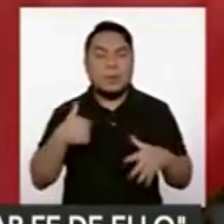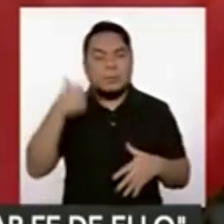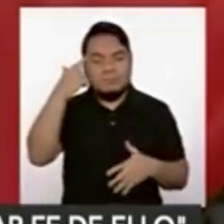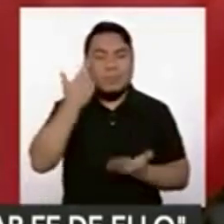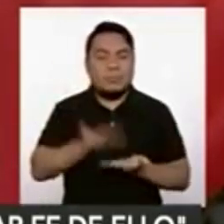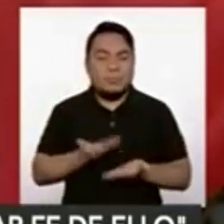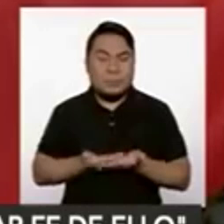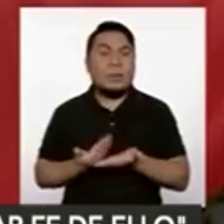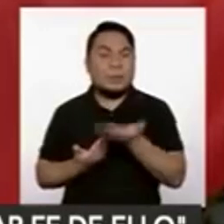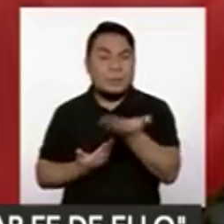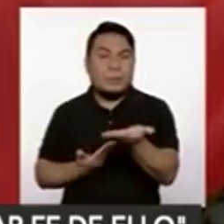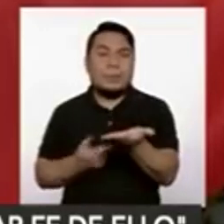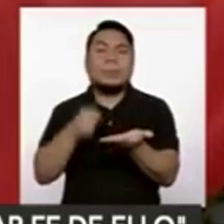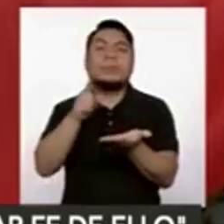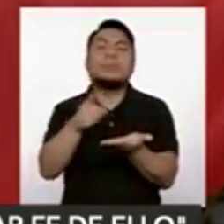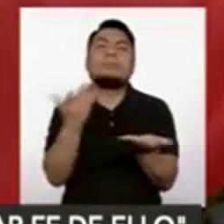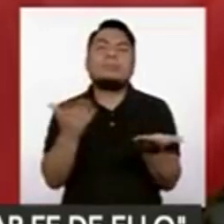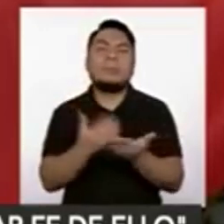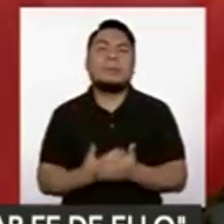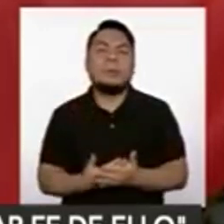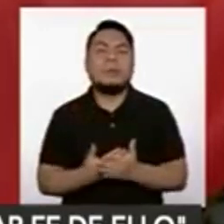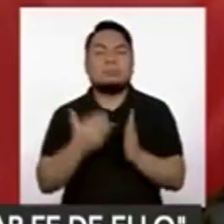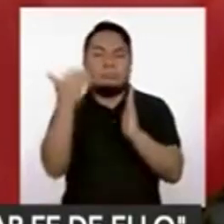planteado una serie